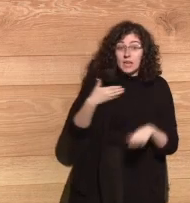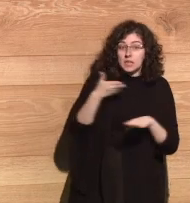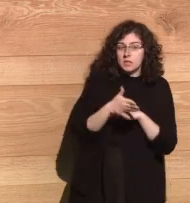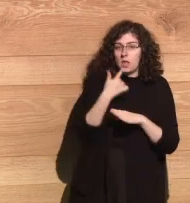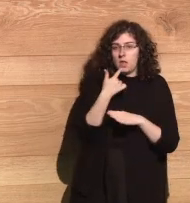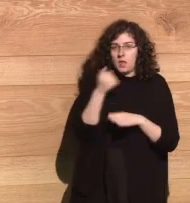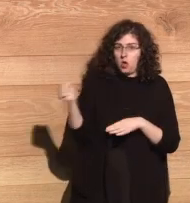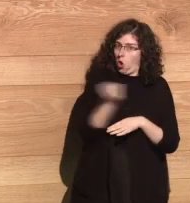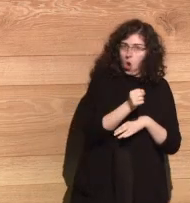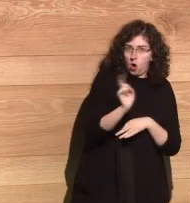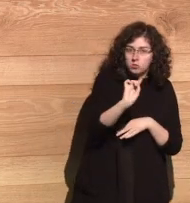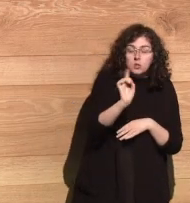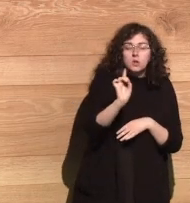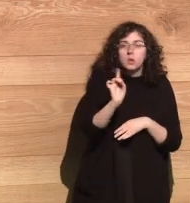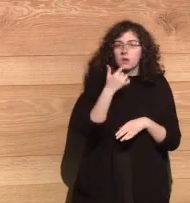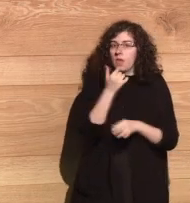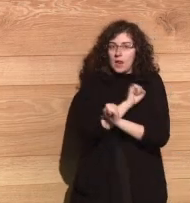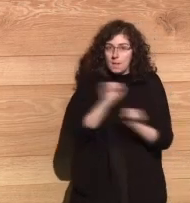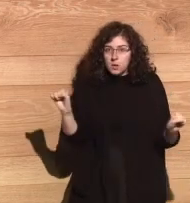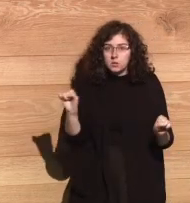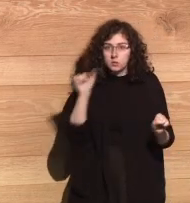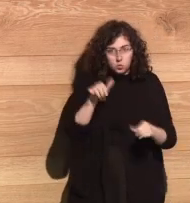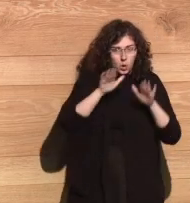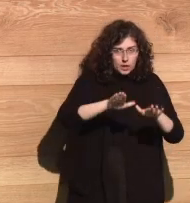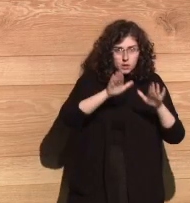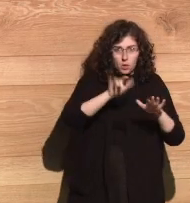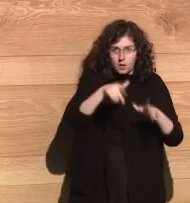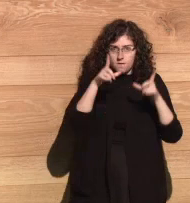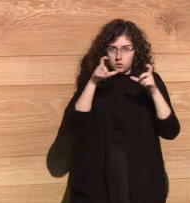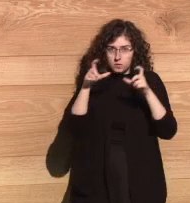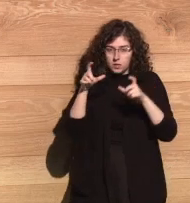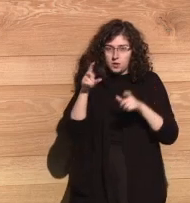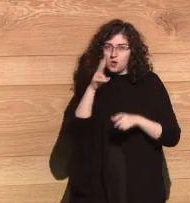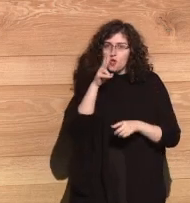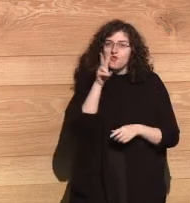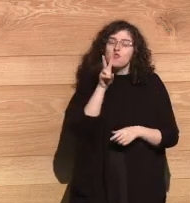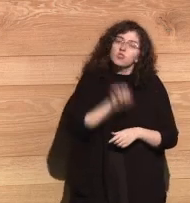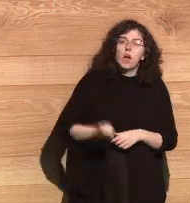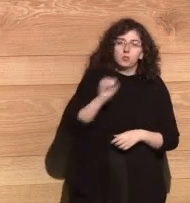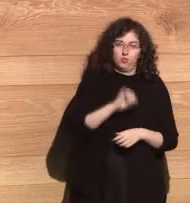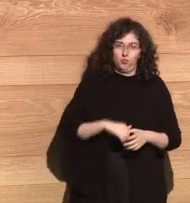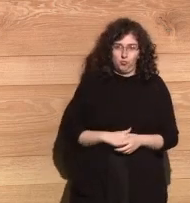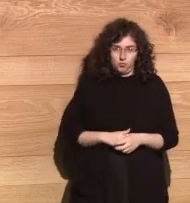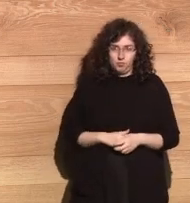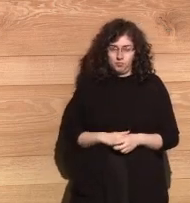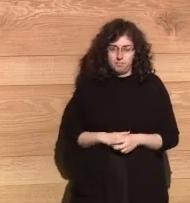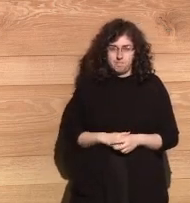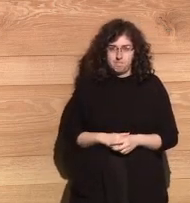no vayas, o te dicen que es imposible, y sin embargo tú has estado allí fotografiando. Por 2 años. 2 años. O sea que